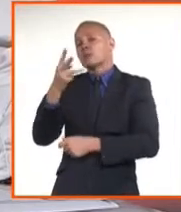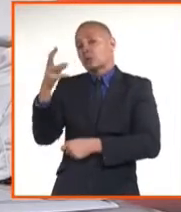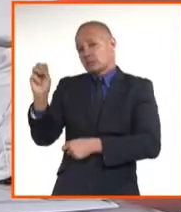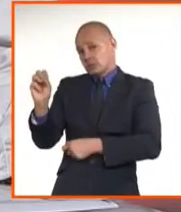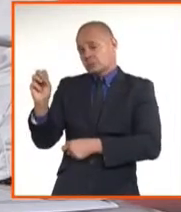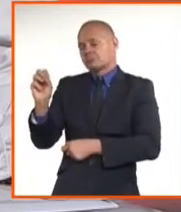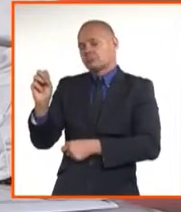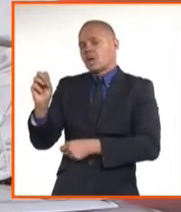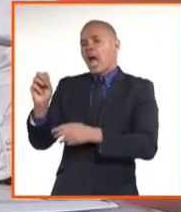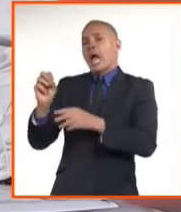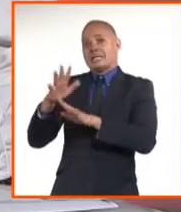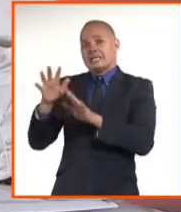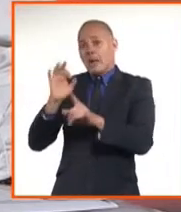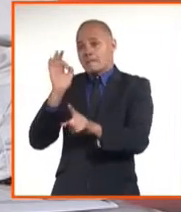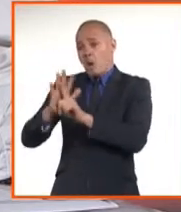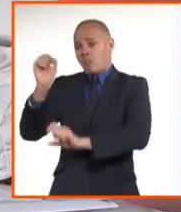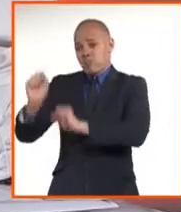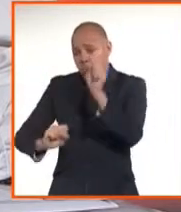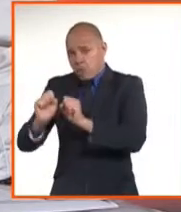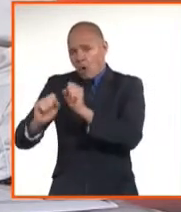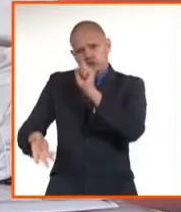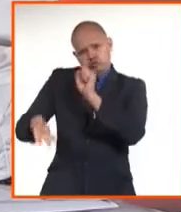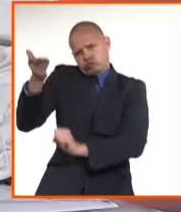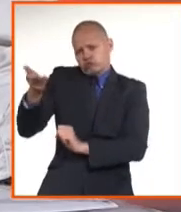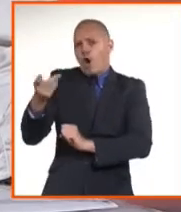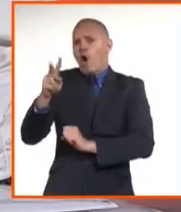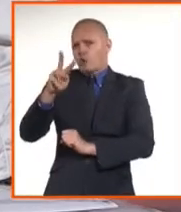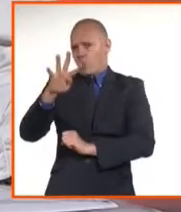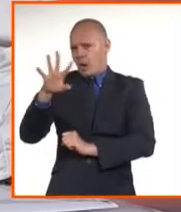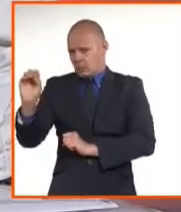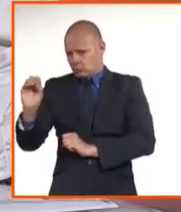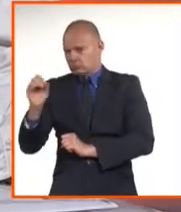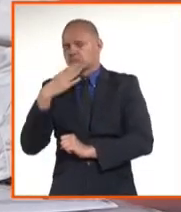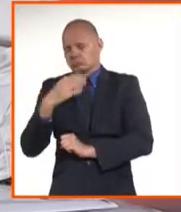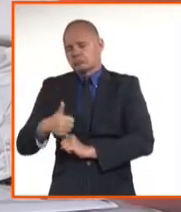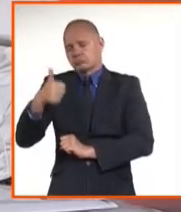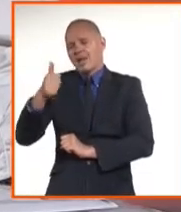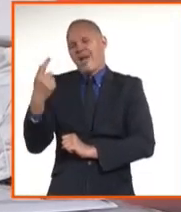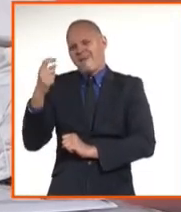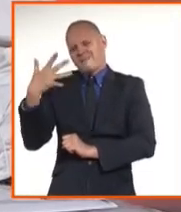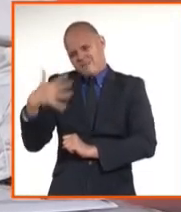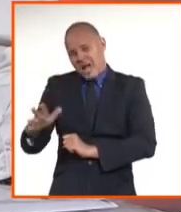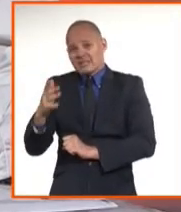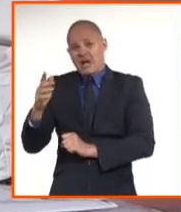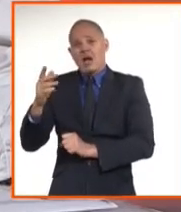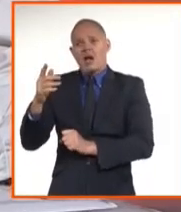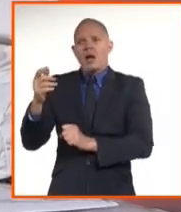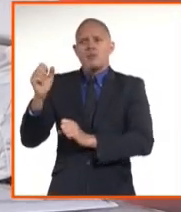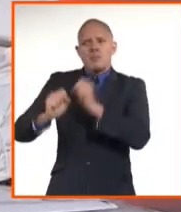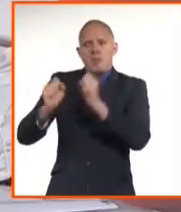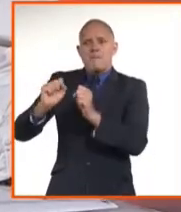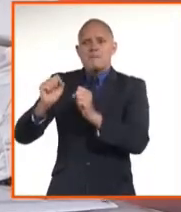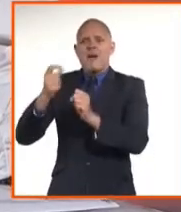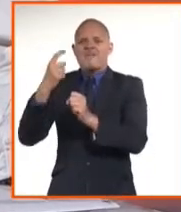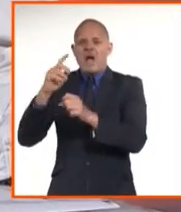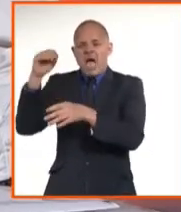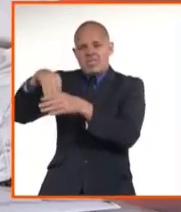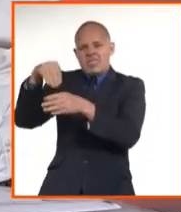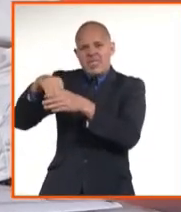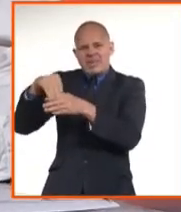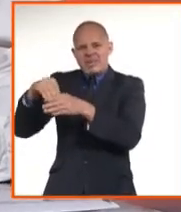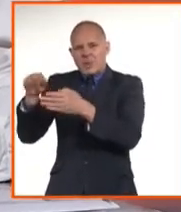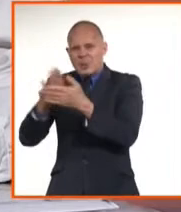de 240 megawatts, pendiente todavía de hacer un trabajo un poco más profundo de limpieza en la caldera, porque realmente estuvo pocos días